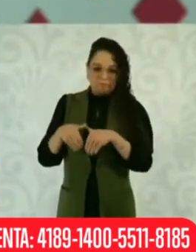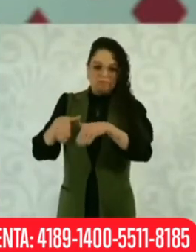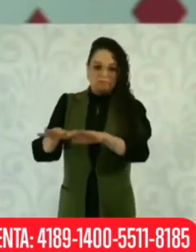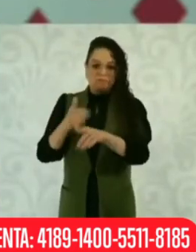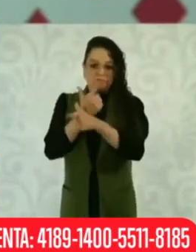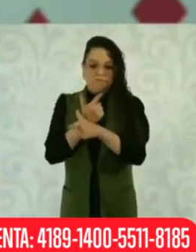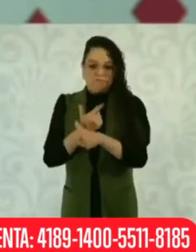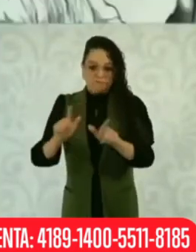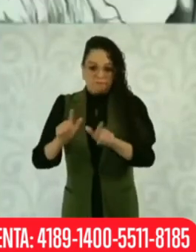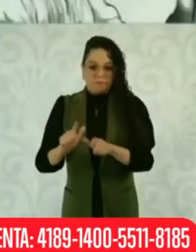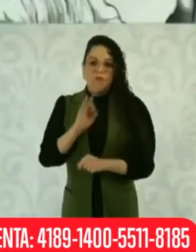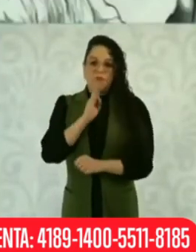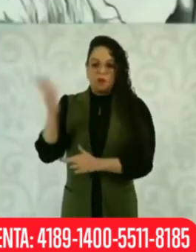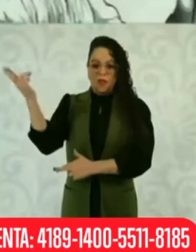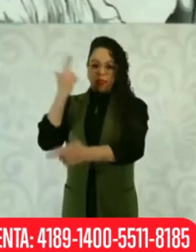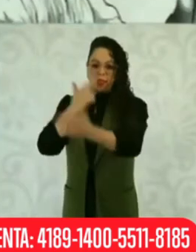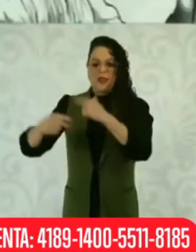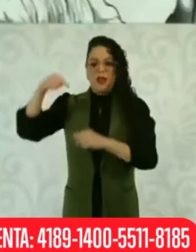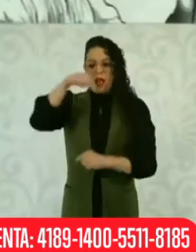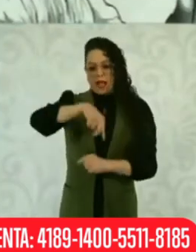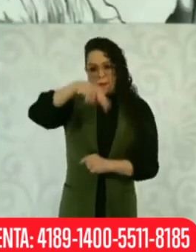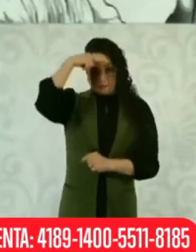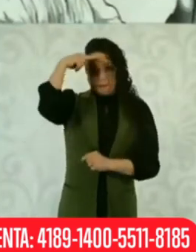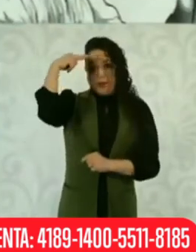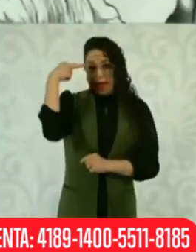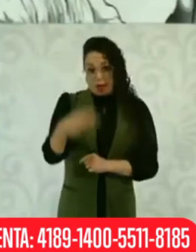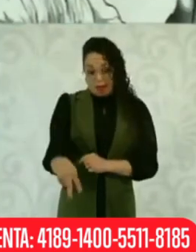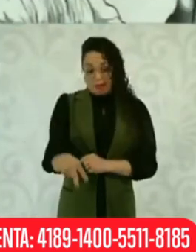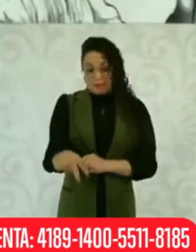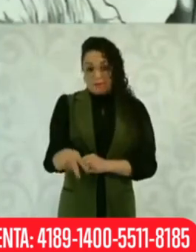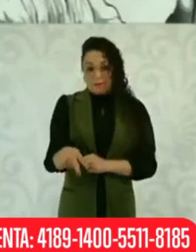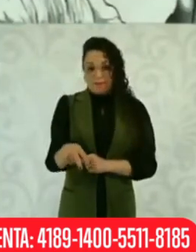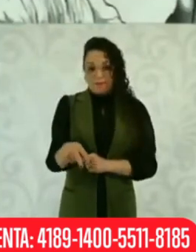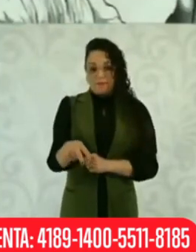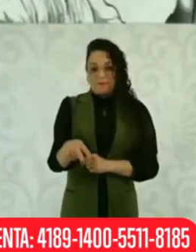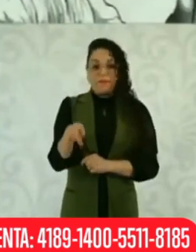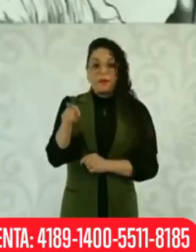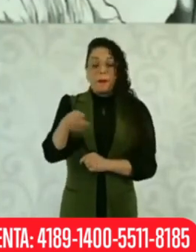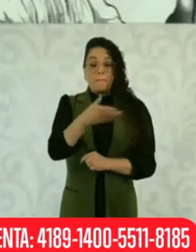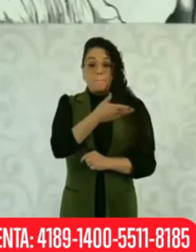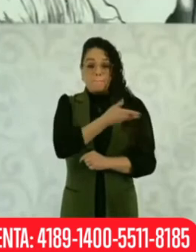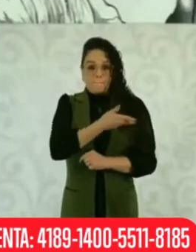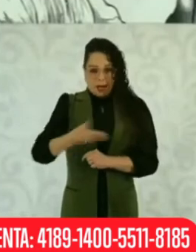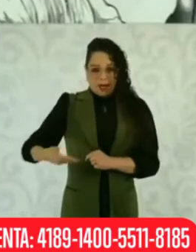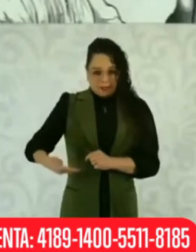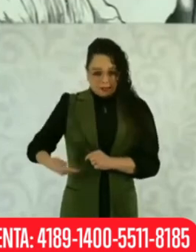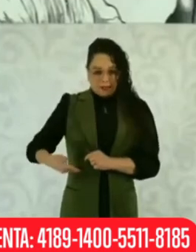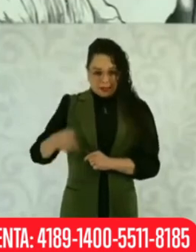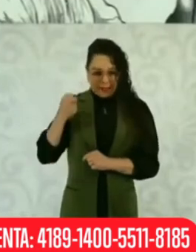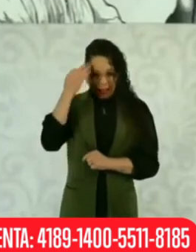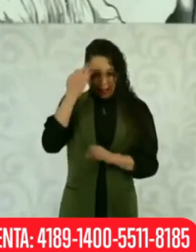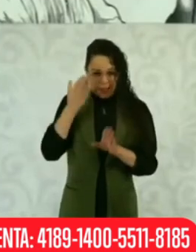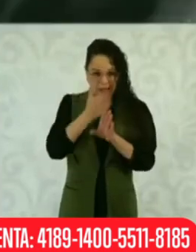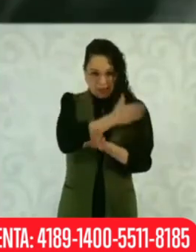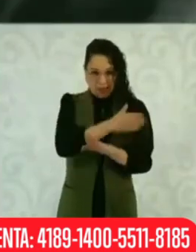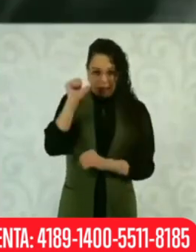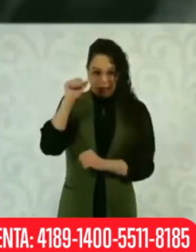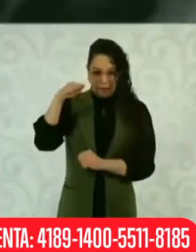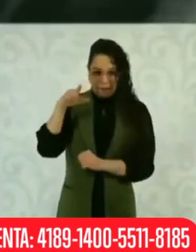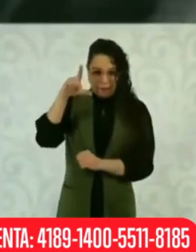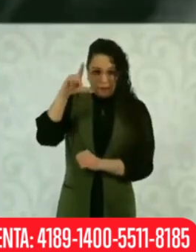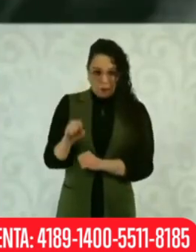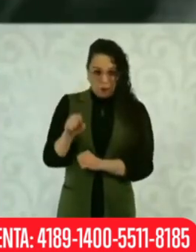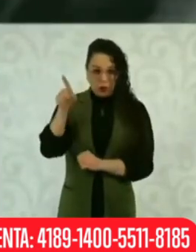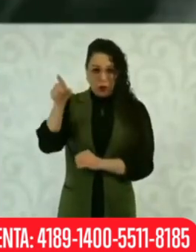que el general Cienfuegos regresara a México. En ese momento, el señor presidente López Obrador tomó una decisión que ha